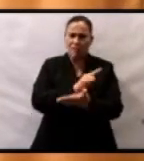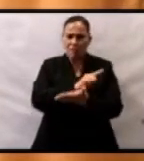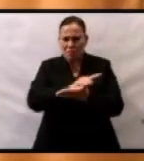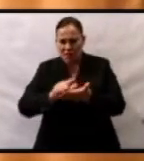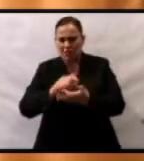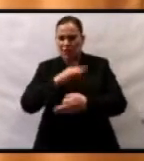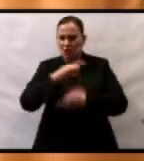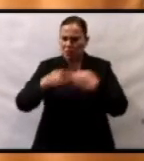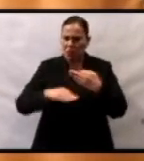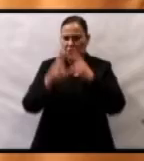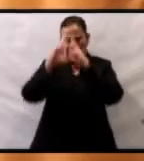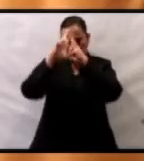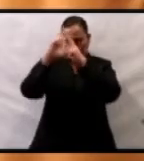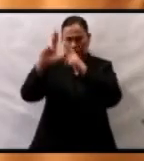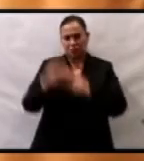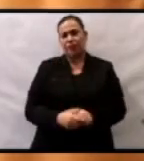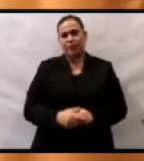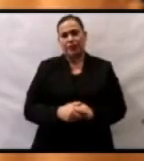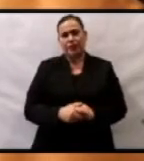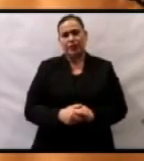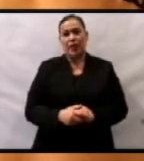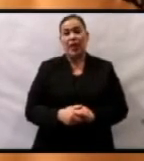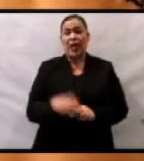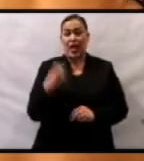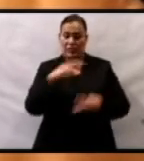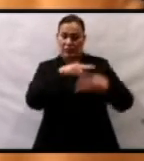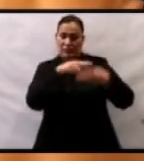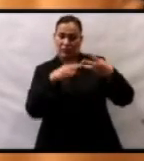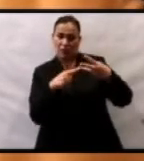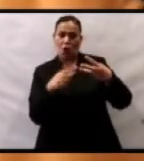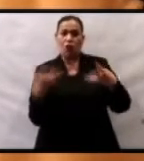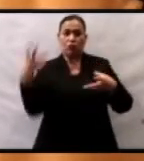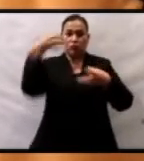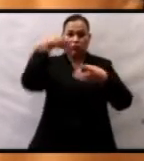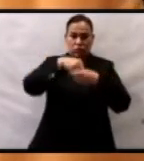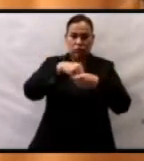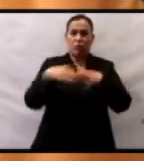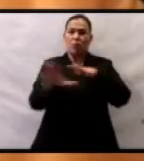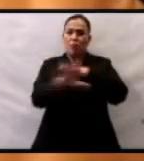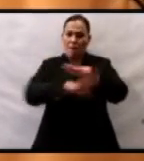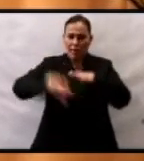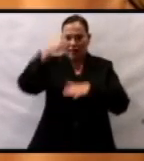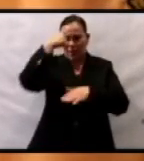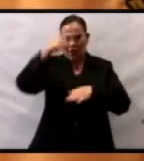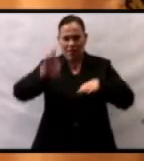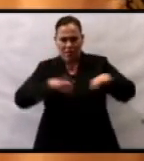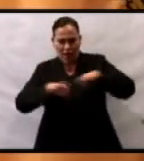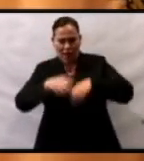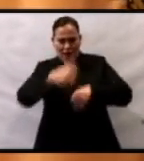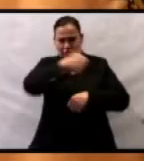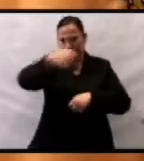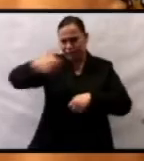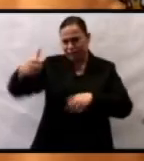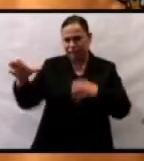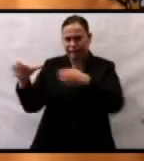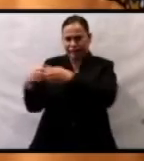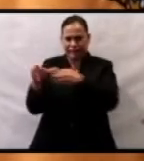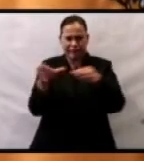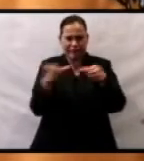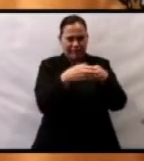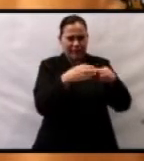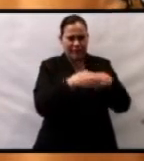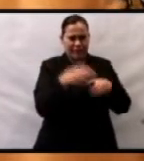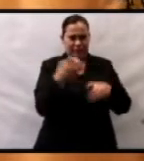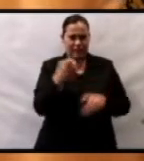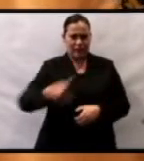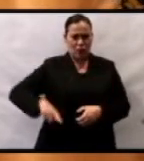y rendición de cuentas, pilares que fueron de base de trabajo para cada una de las áreas de este gobierno municipal.